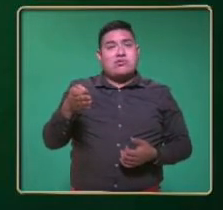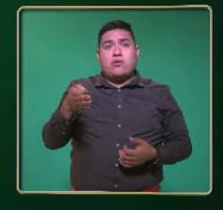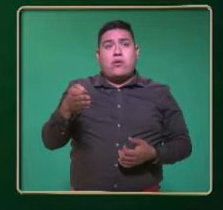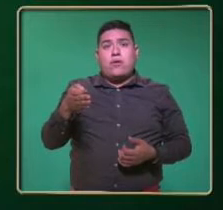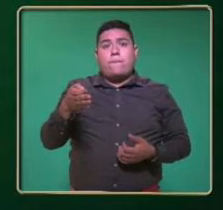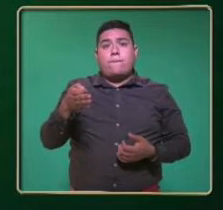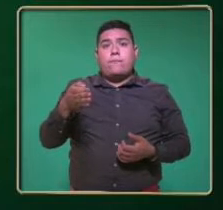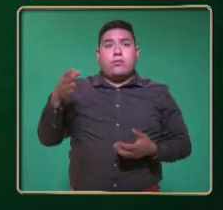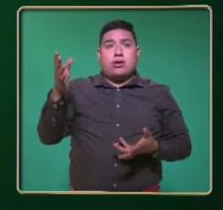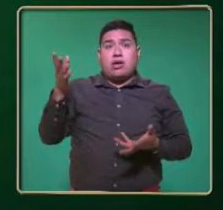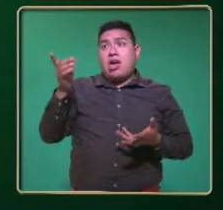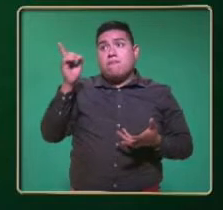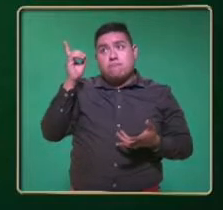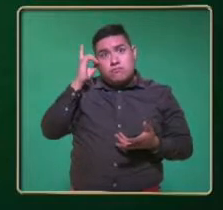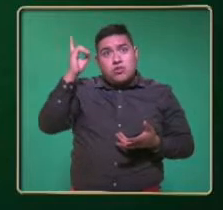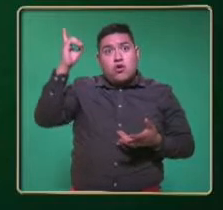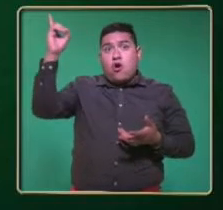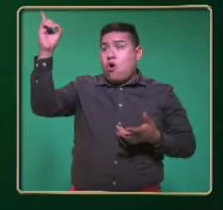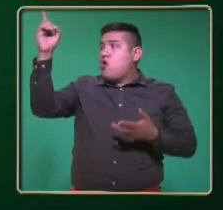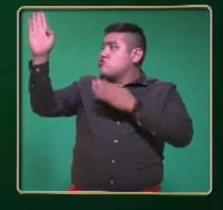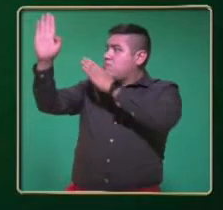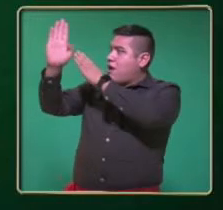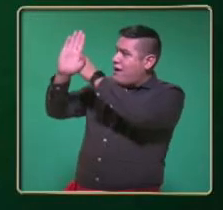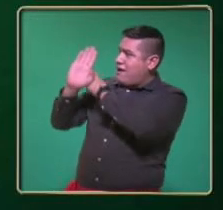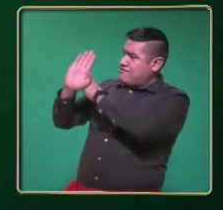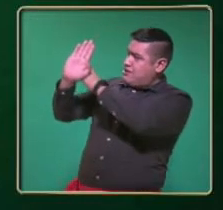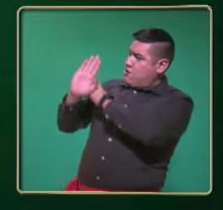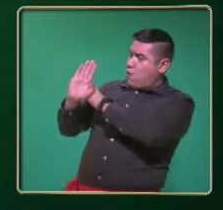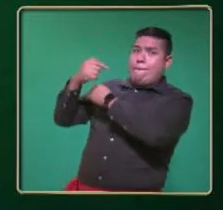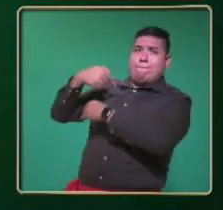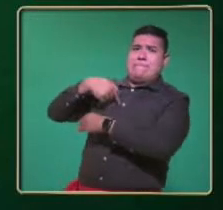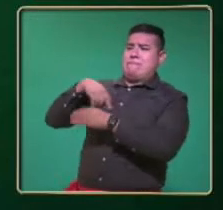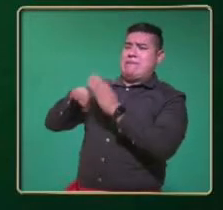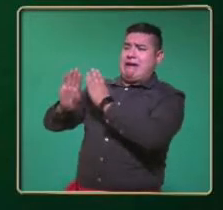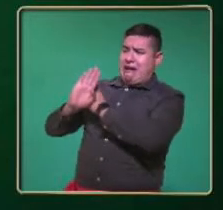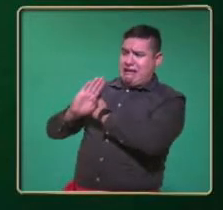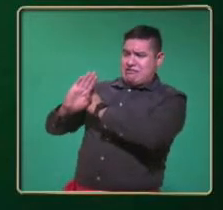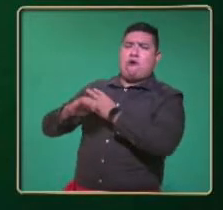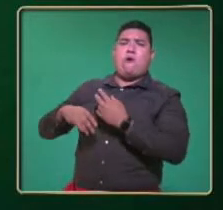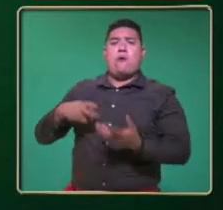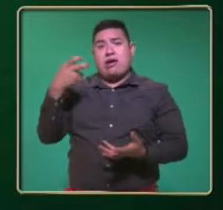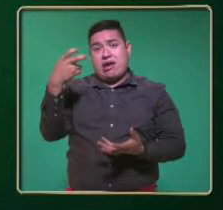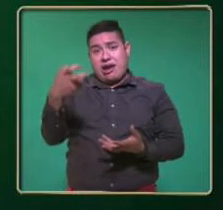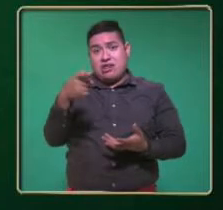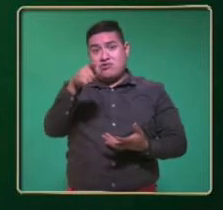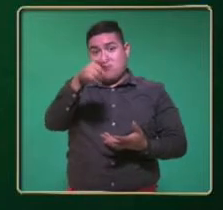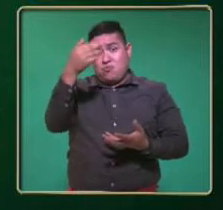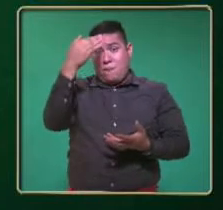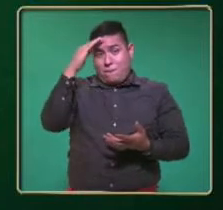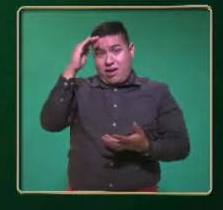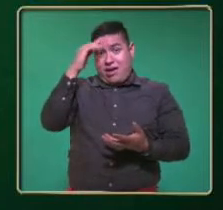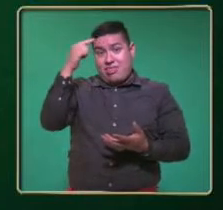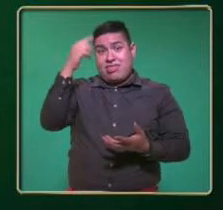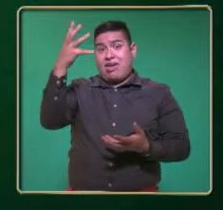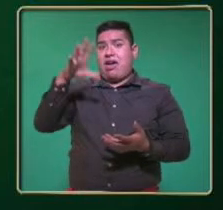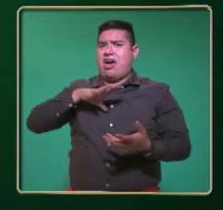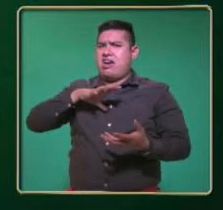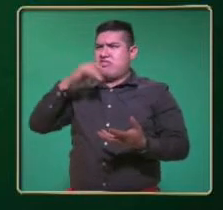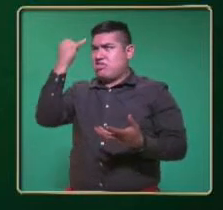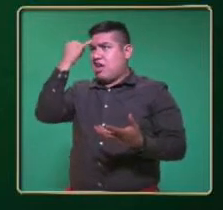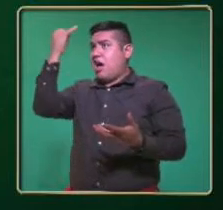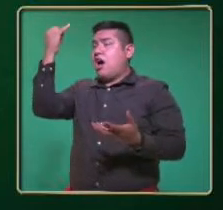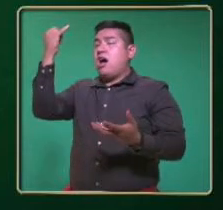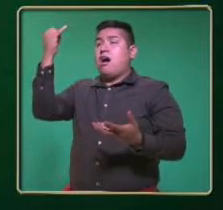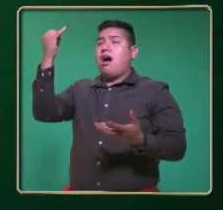Ser Supremo me castigó, ¿verdad? Y la idea que traes en tu mente, pues es